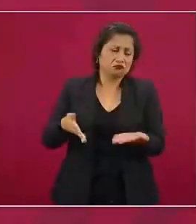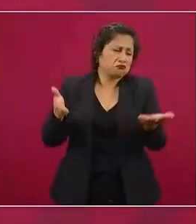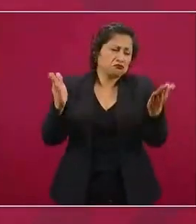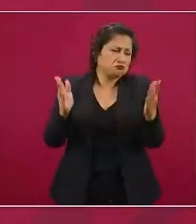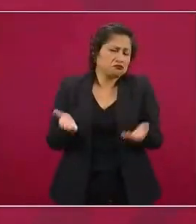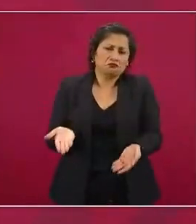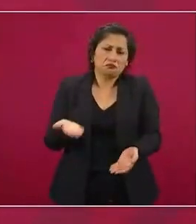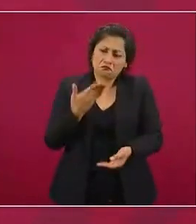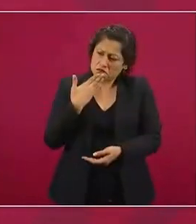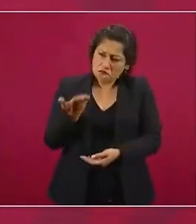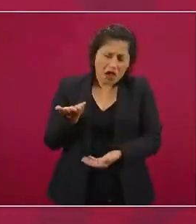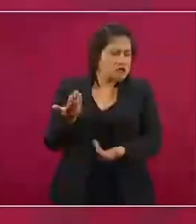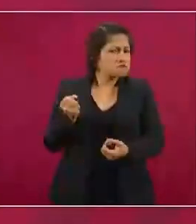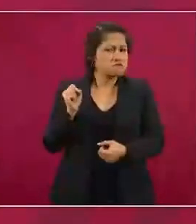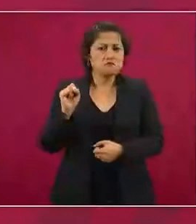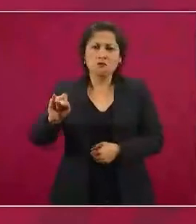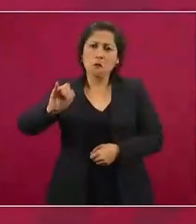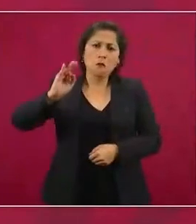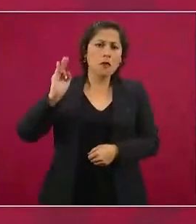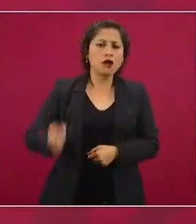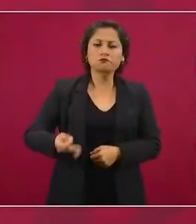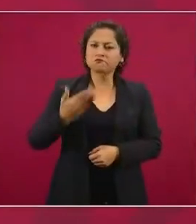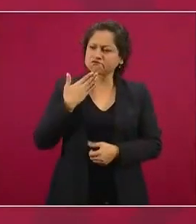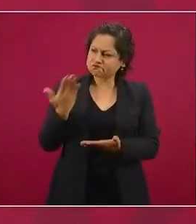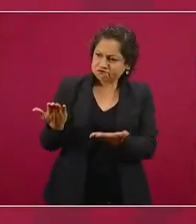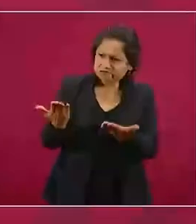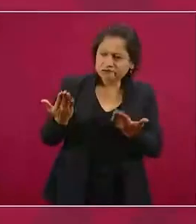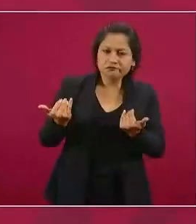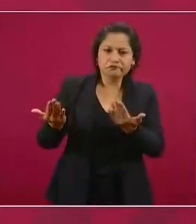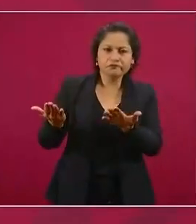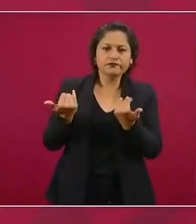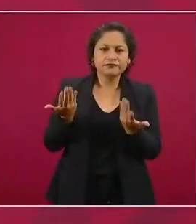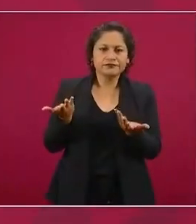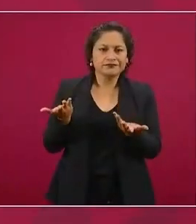Acepto todos los desafíos, todos los retos.